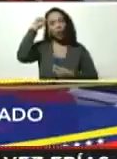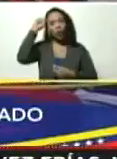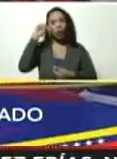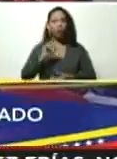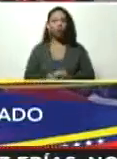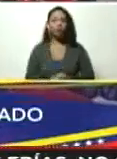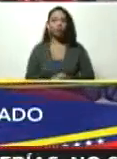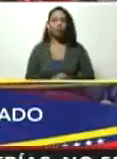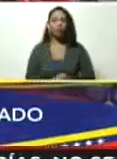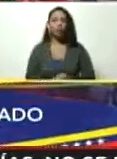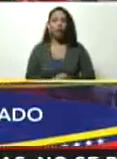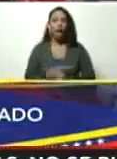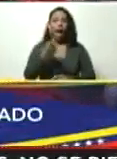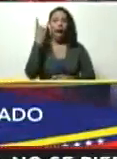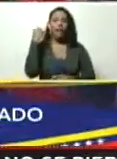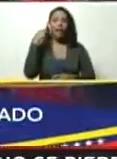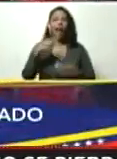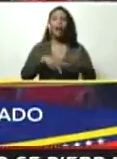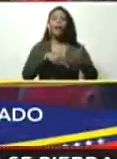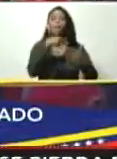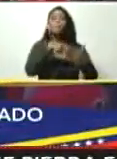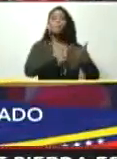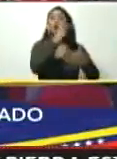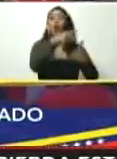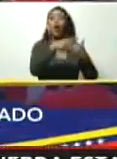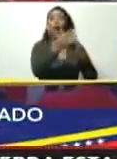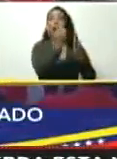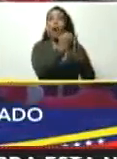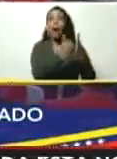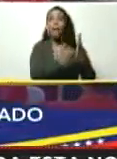Ayer en el programa del Mazo, Diosdado